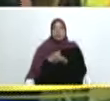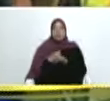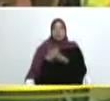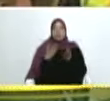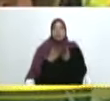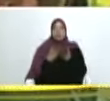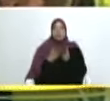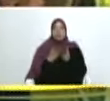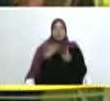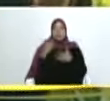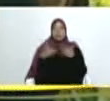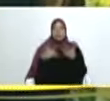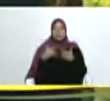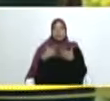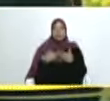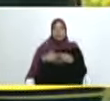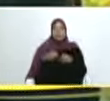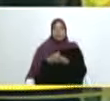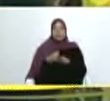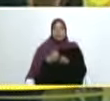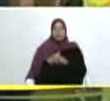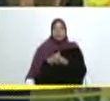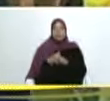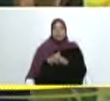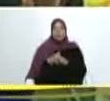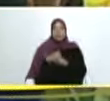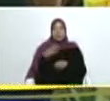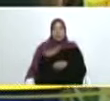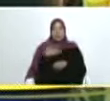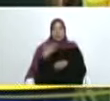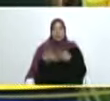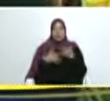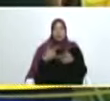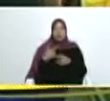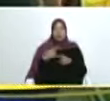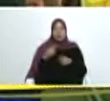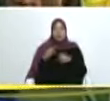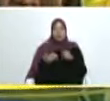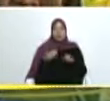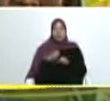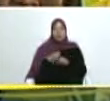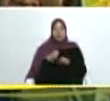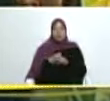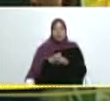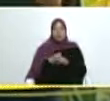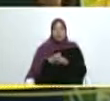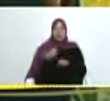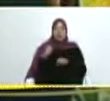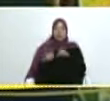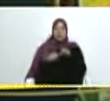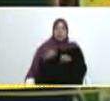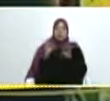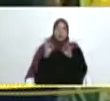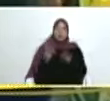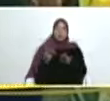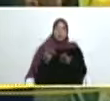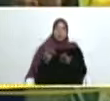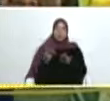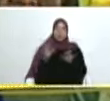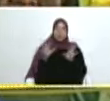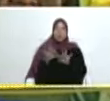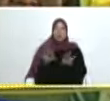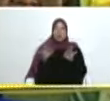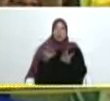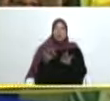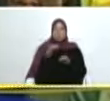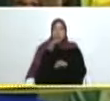Bueno, hay que generar la infraestructura para que los muchachos puedan correr o andar en bicicleta de manera segura y generar las